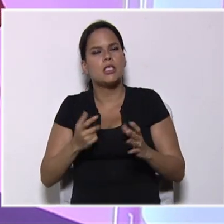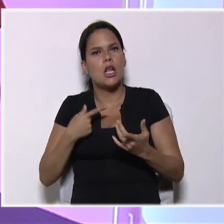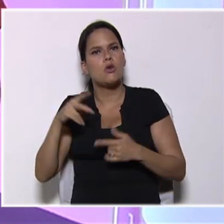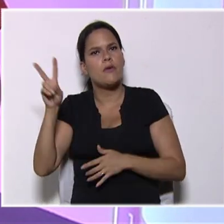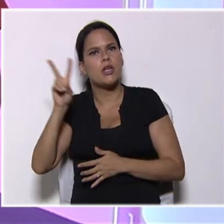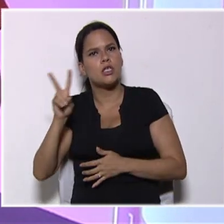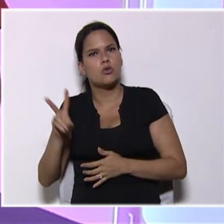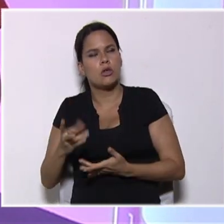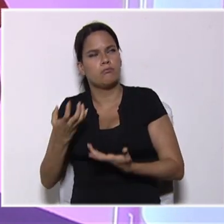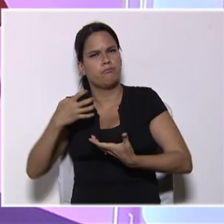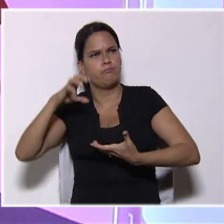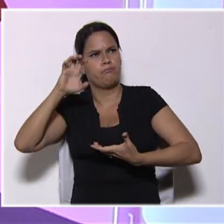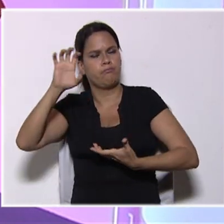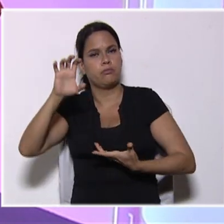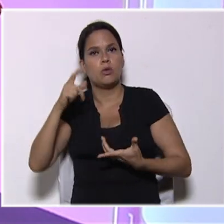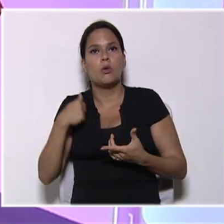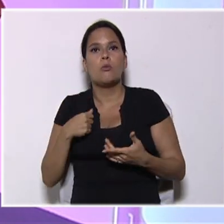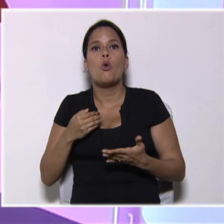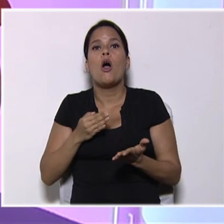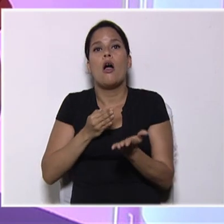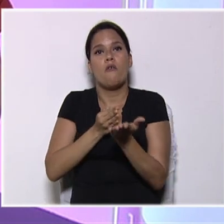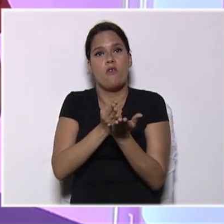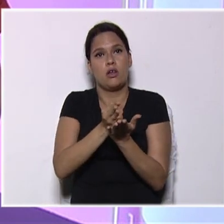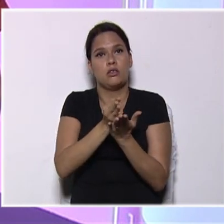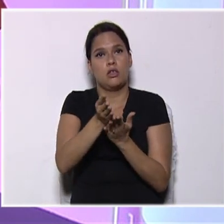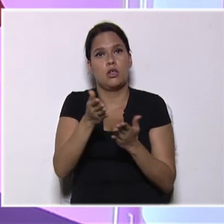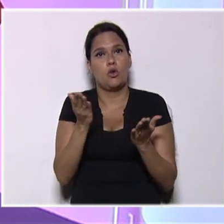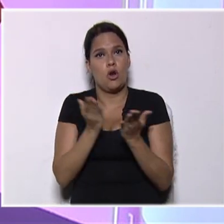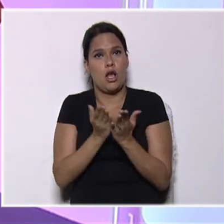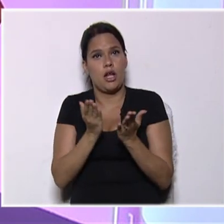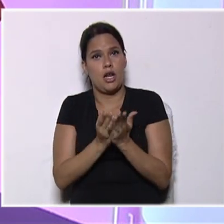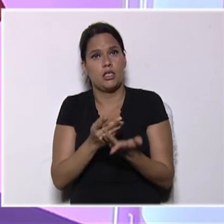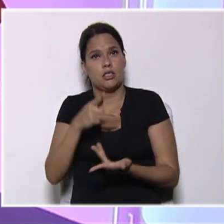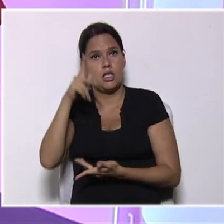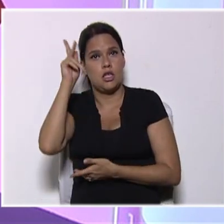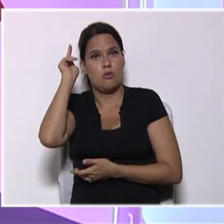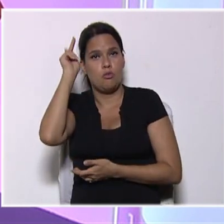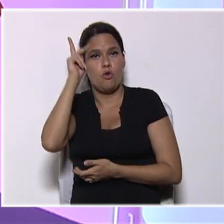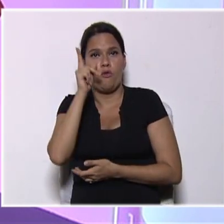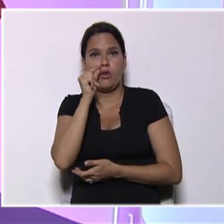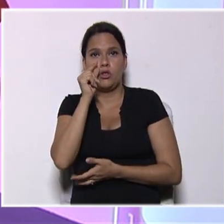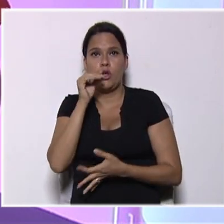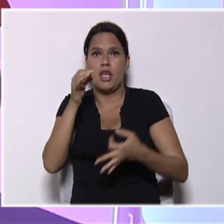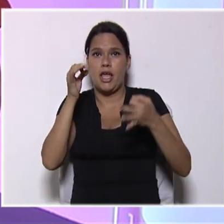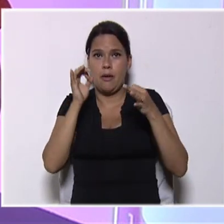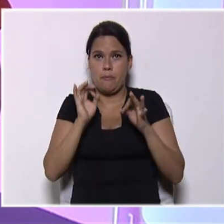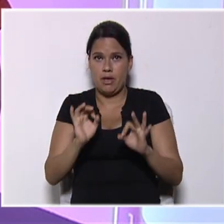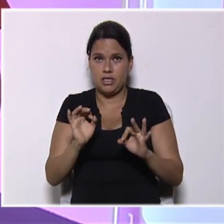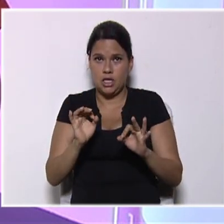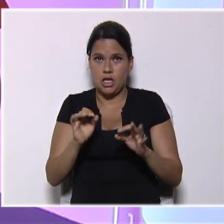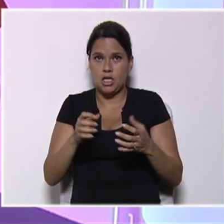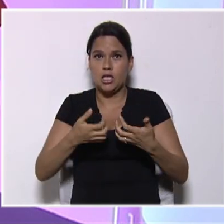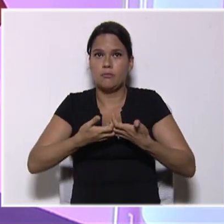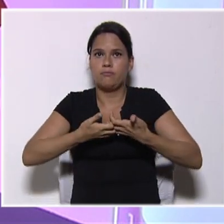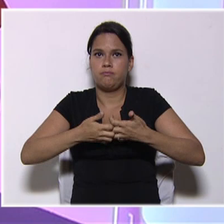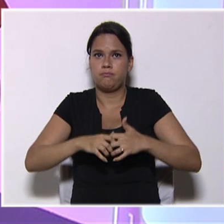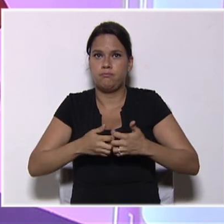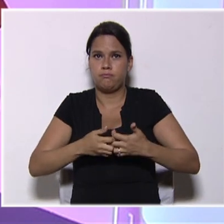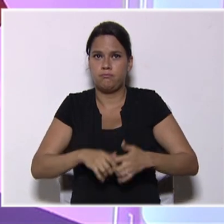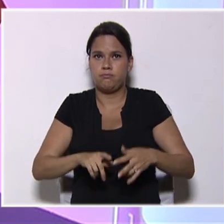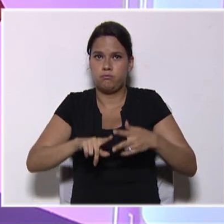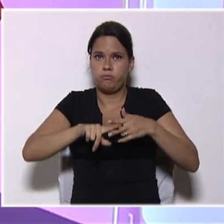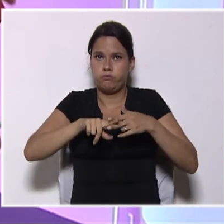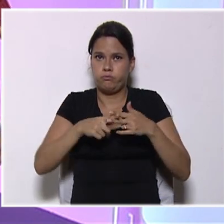Por eso vamos a avanzar esta vez con la clase del profesor Reinaldo Rodríguez, especialista en el área industrial de máquinas